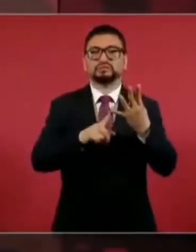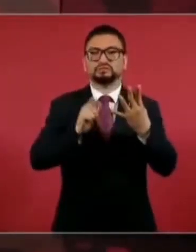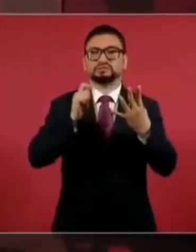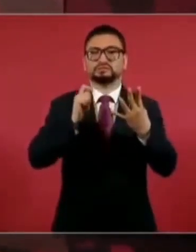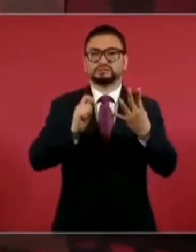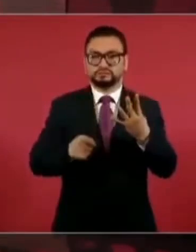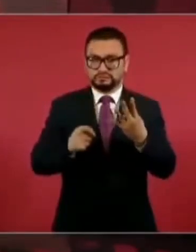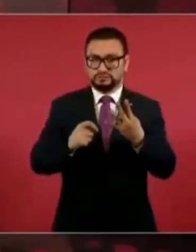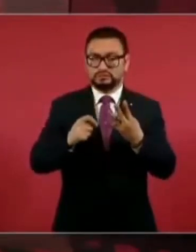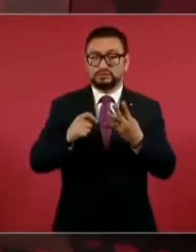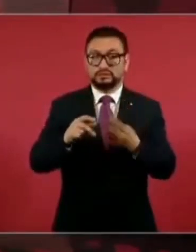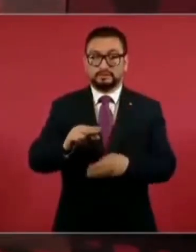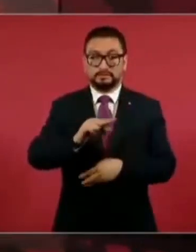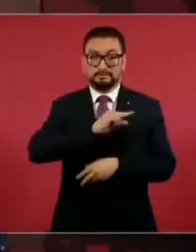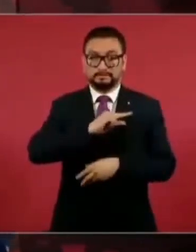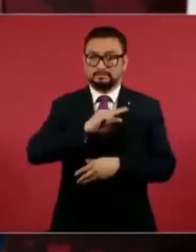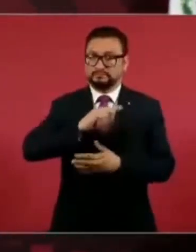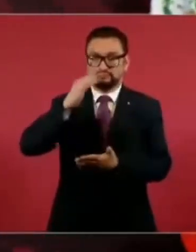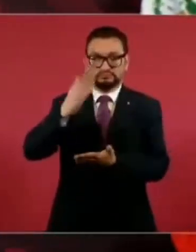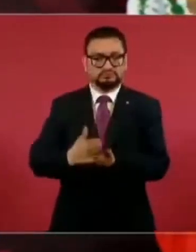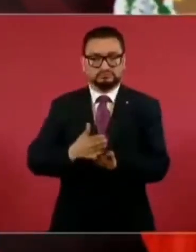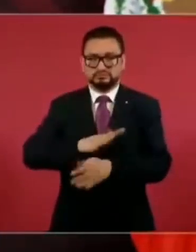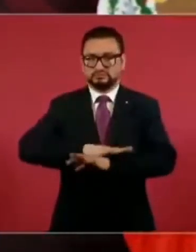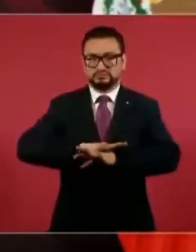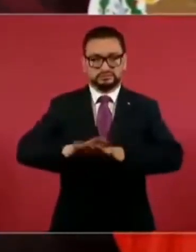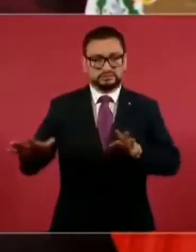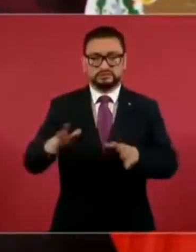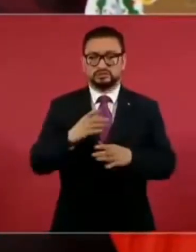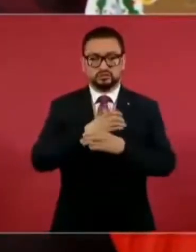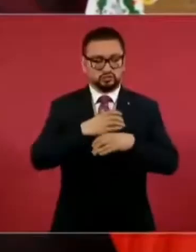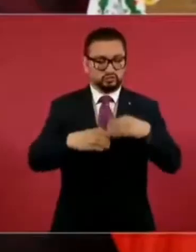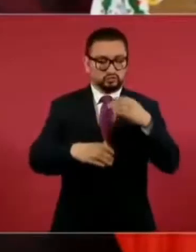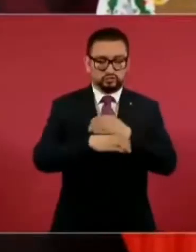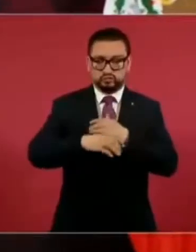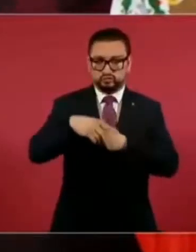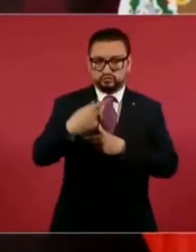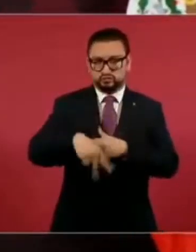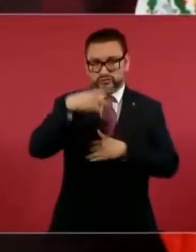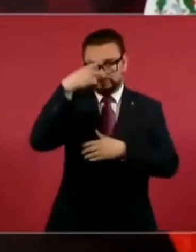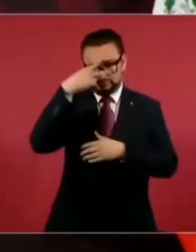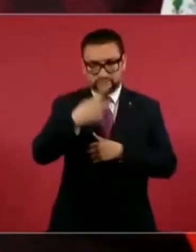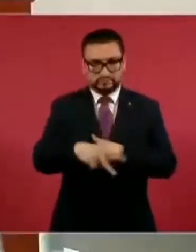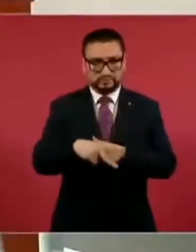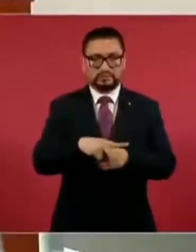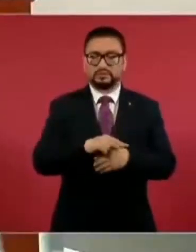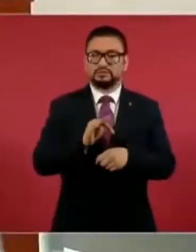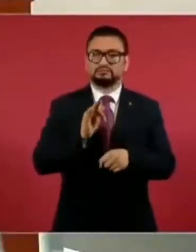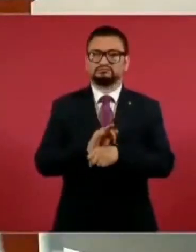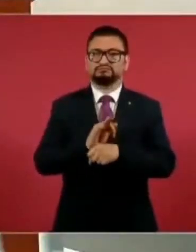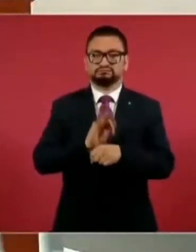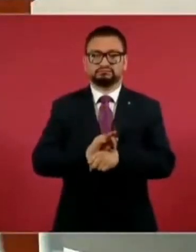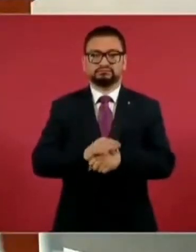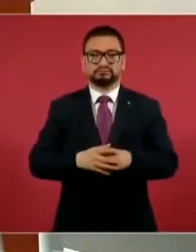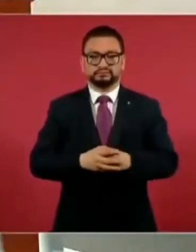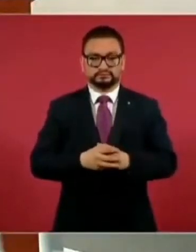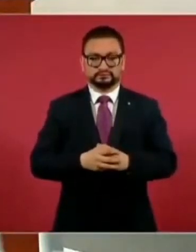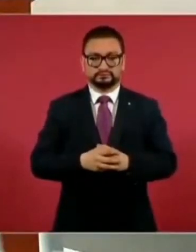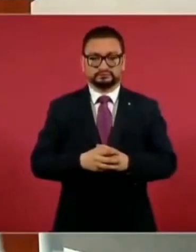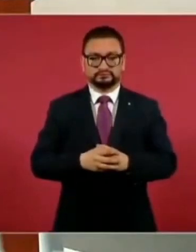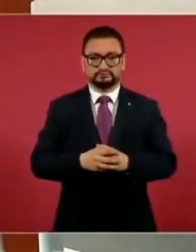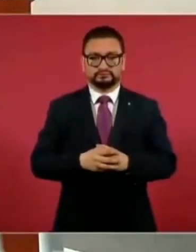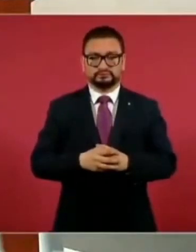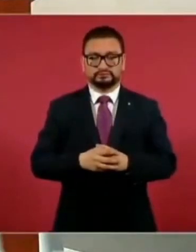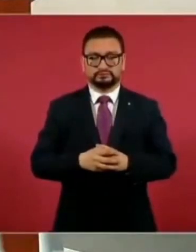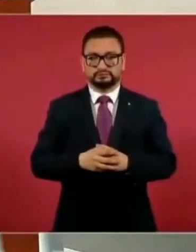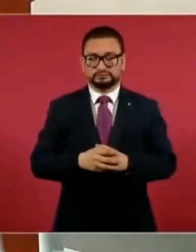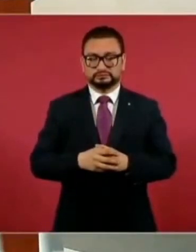la privatización, defender los bienes del pueblo de México, de la nación, no